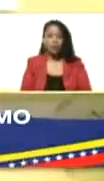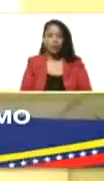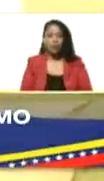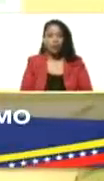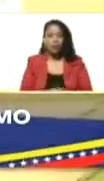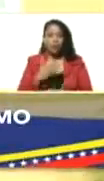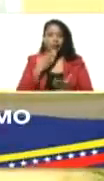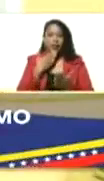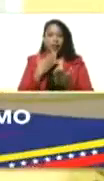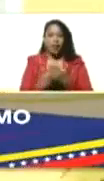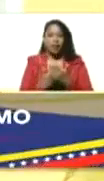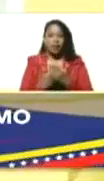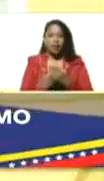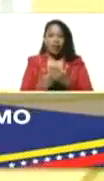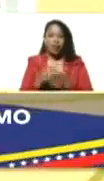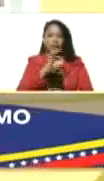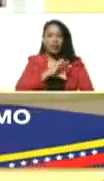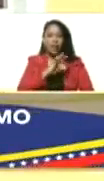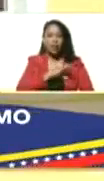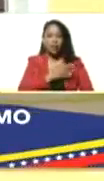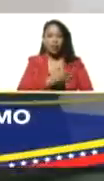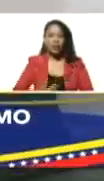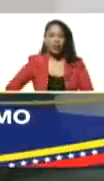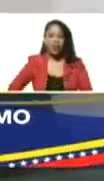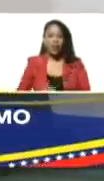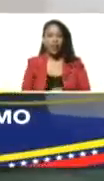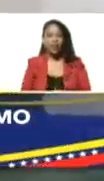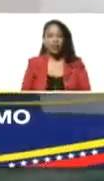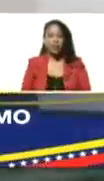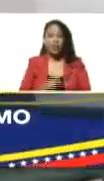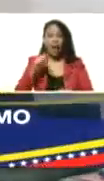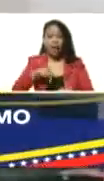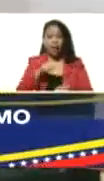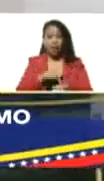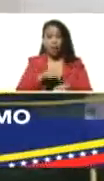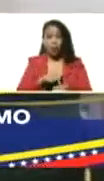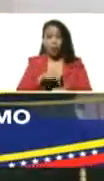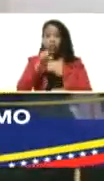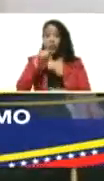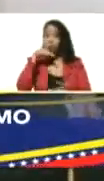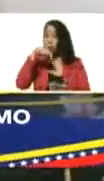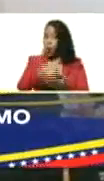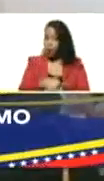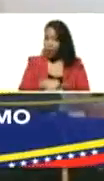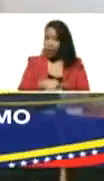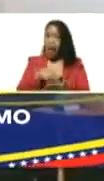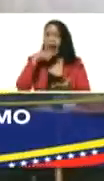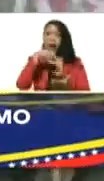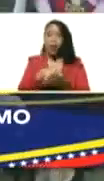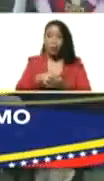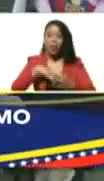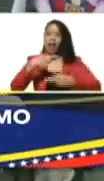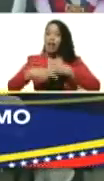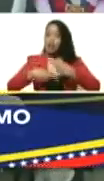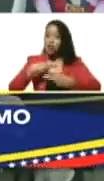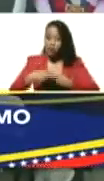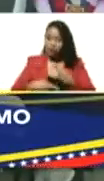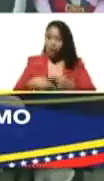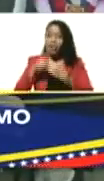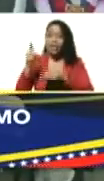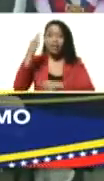Gracias. Señor presidente, en este momento, en su nombre, en nombre de la revolución y